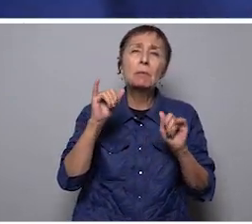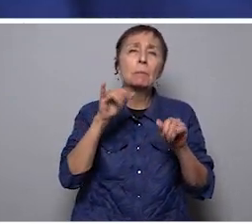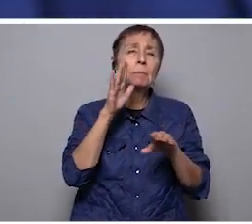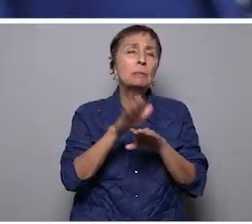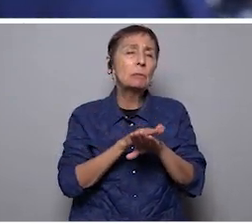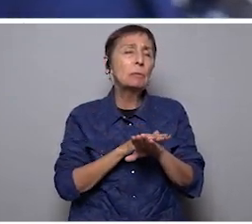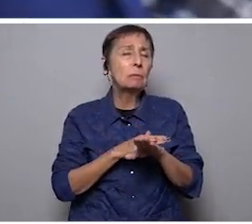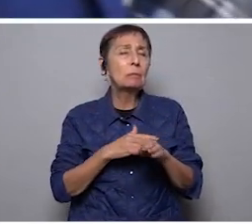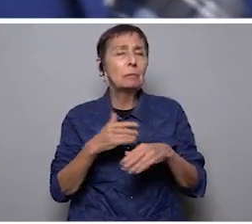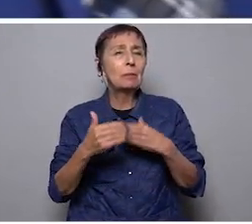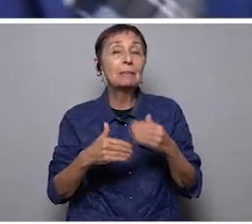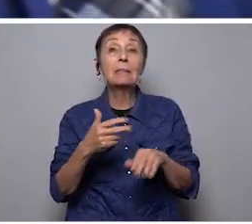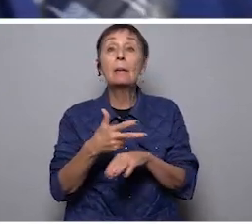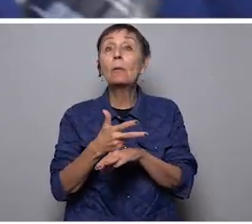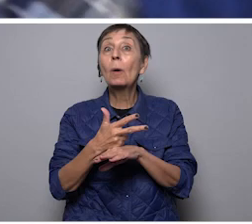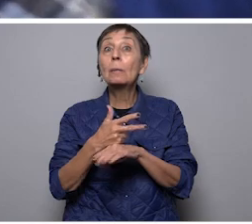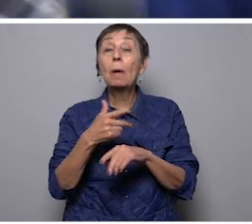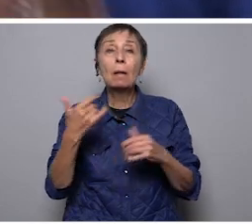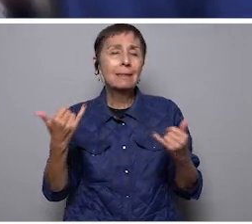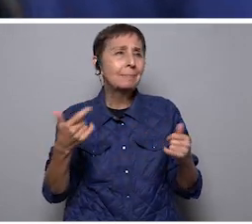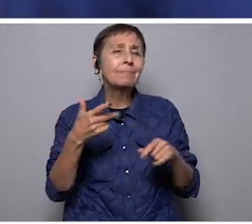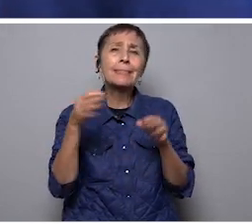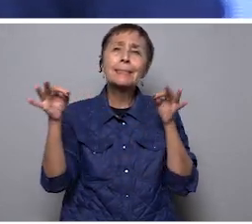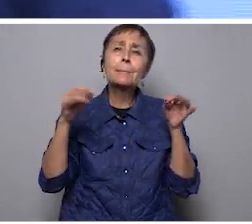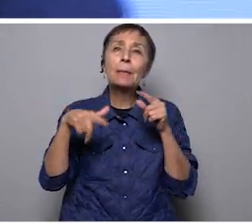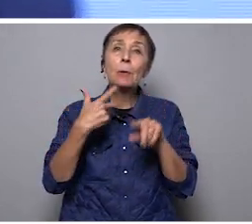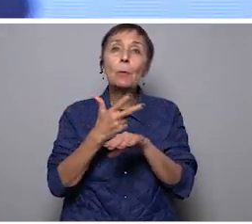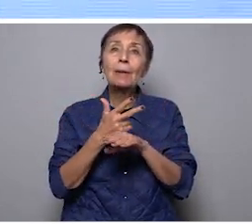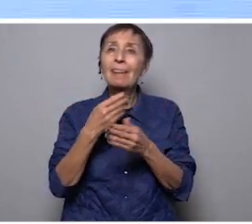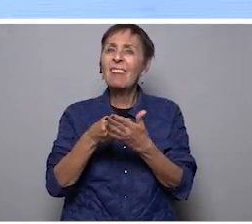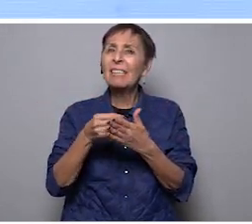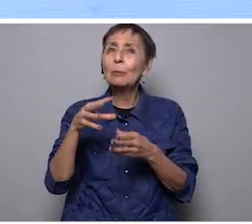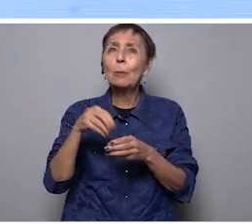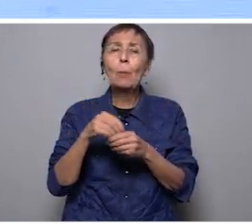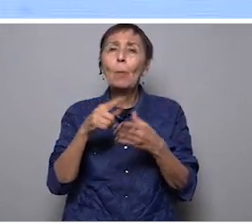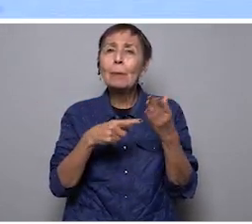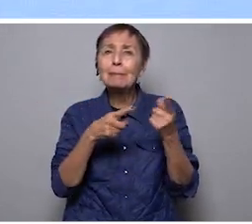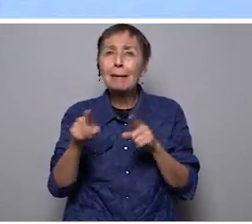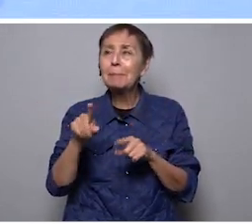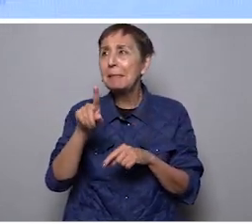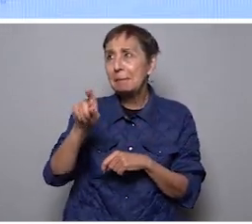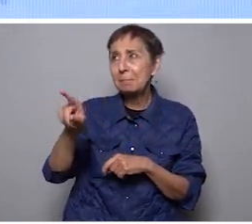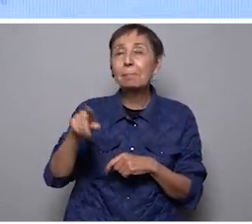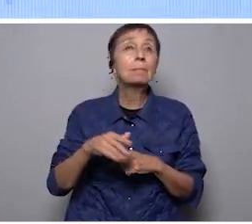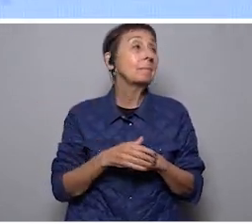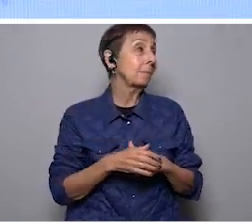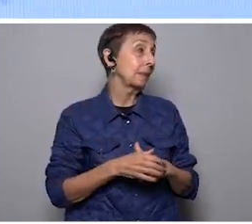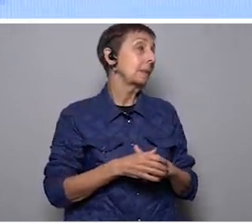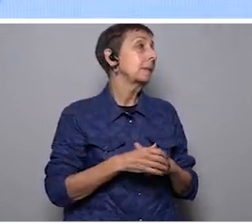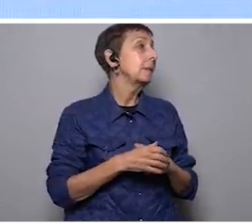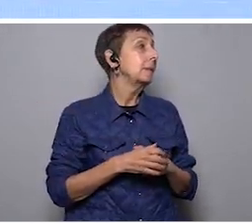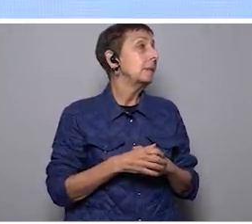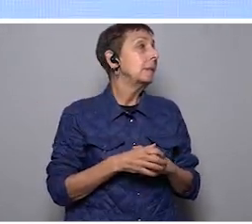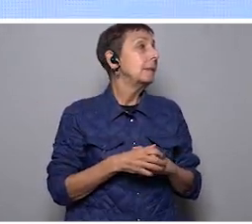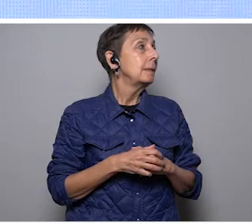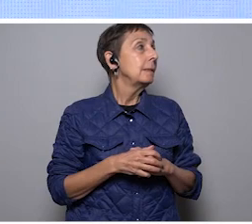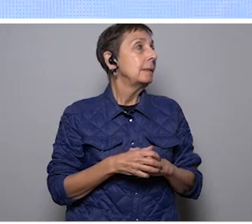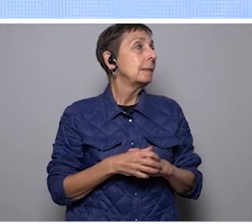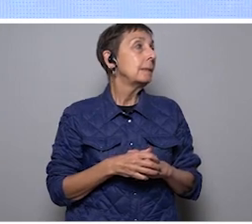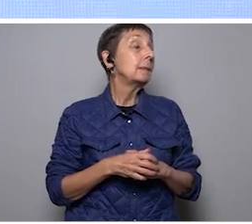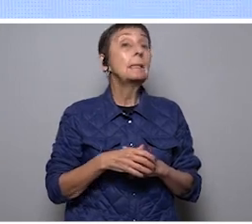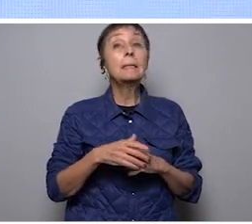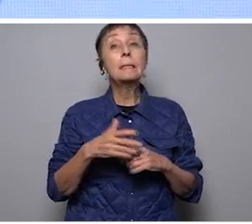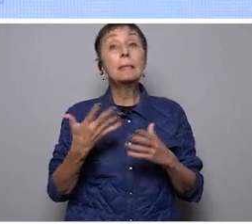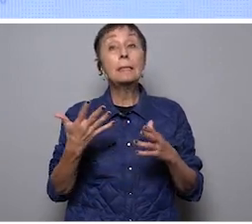Guatemala la inclusión financiera digital Bueno mira toda vez que que se dependa de